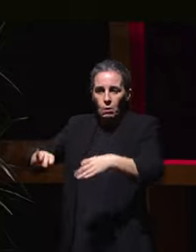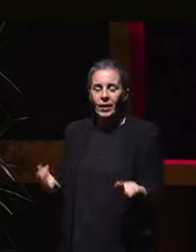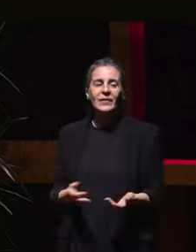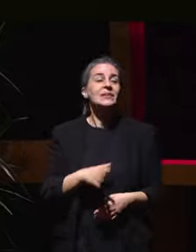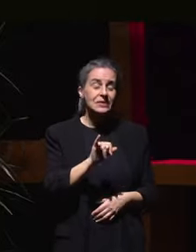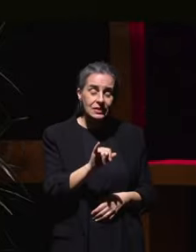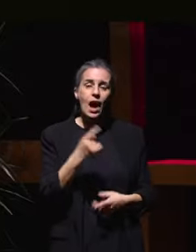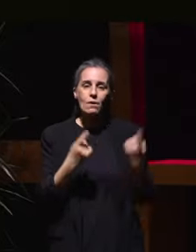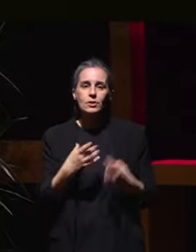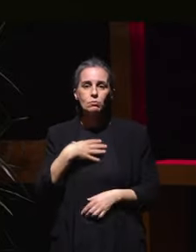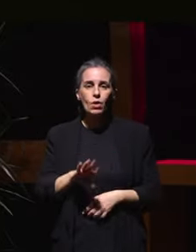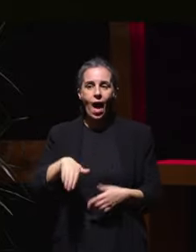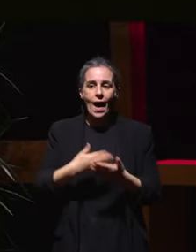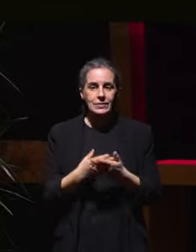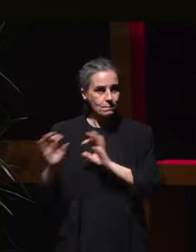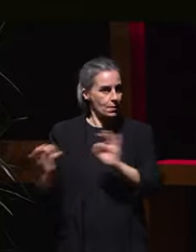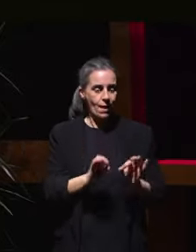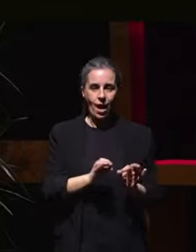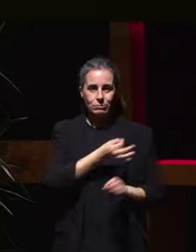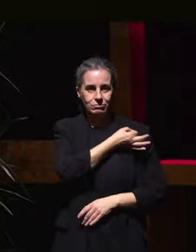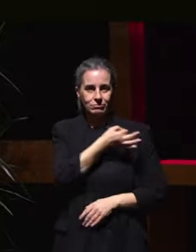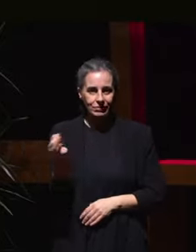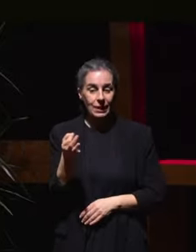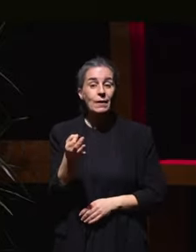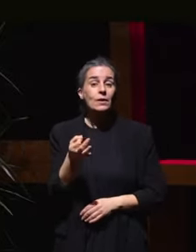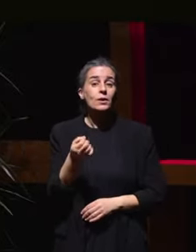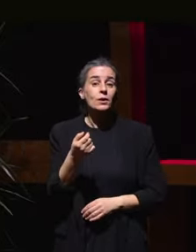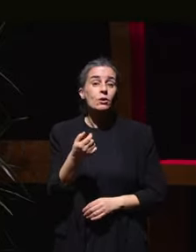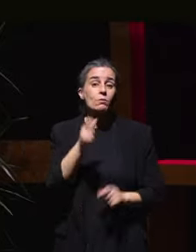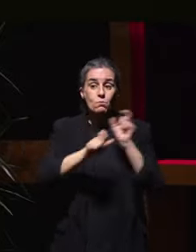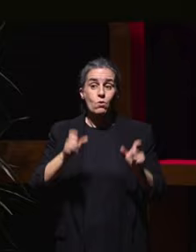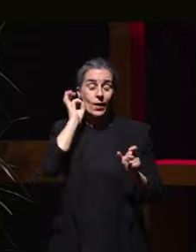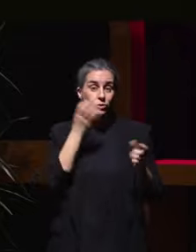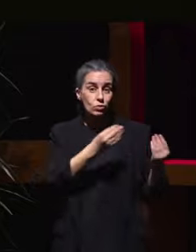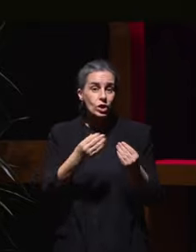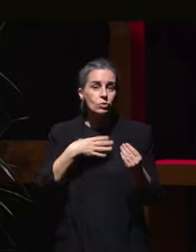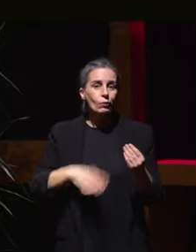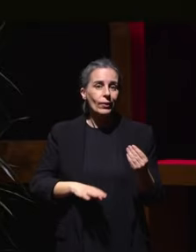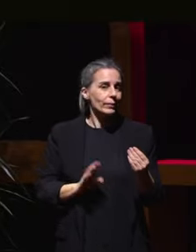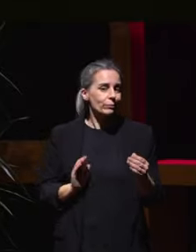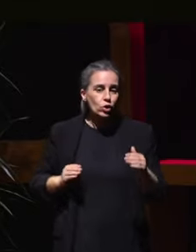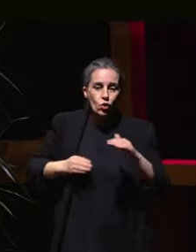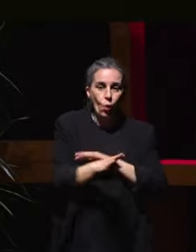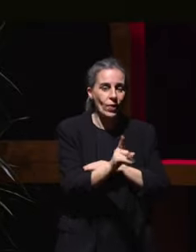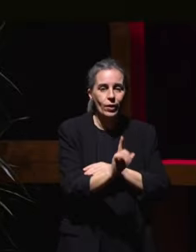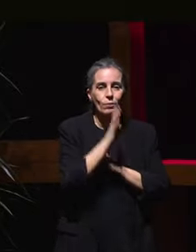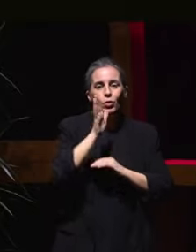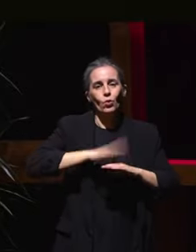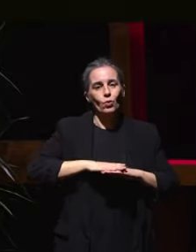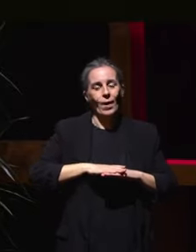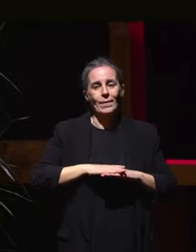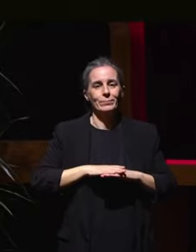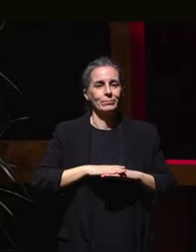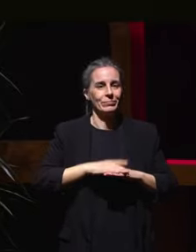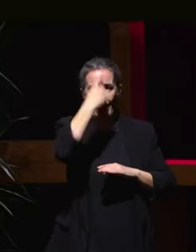a veces pueden que estén más preparadas. Exacto. Que es lo que decía yo, que muchas mujeres igual se quedan fuera estando más preparadas que otras que pueden tener